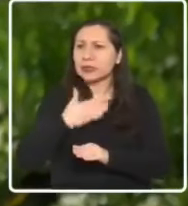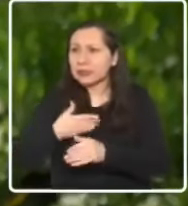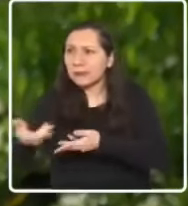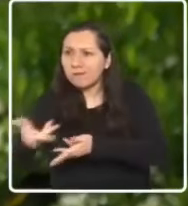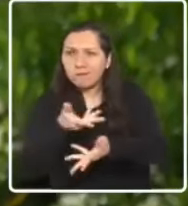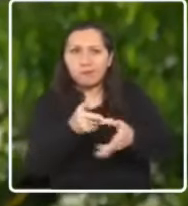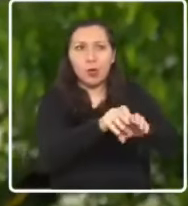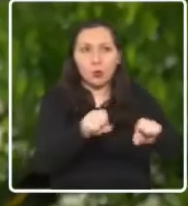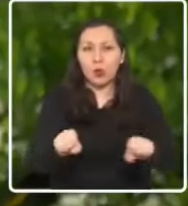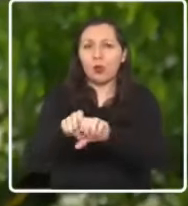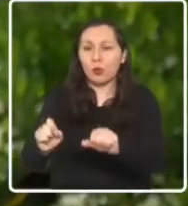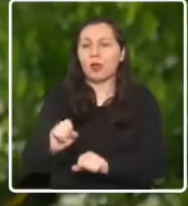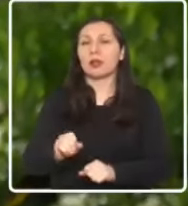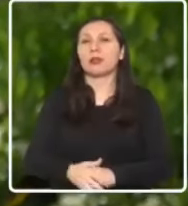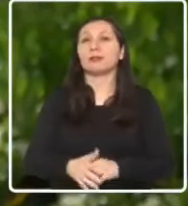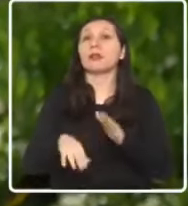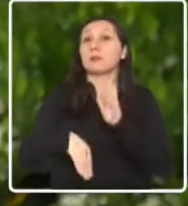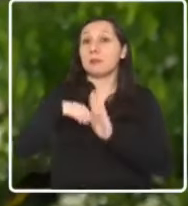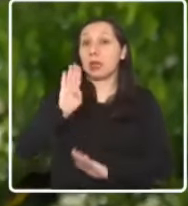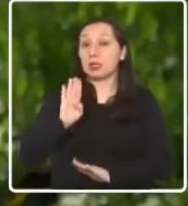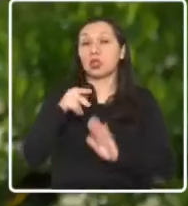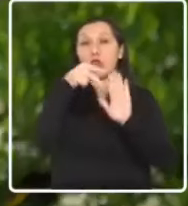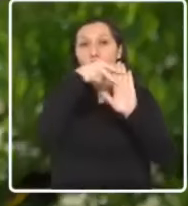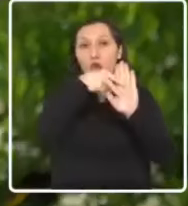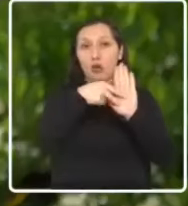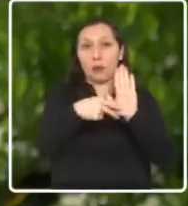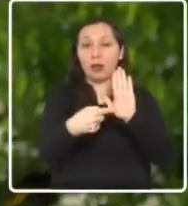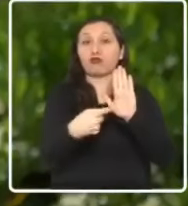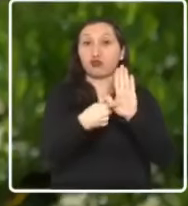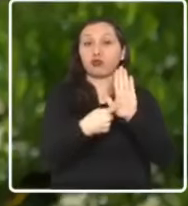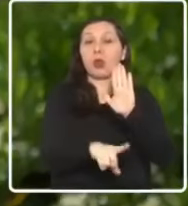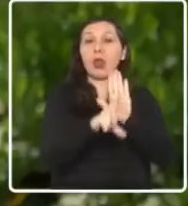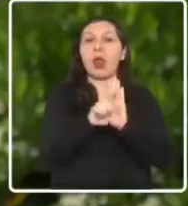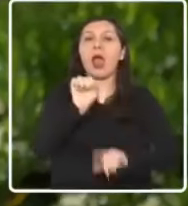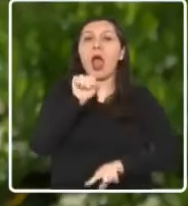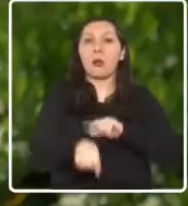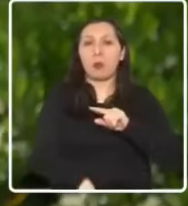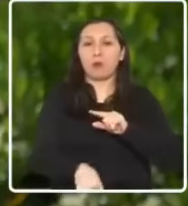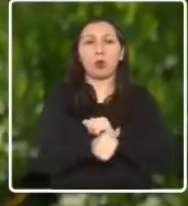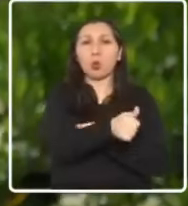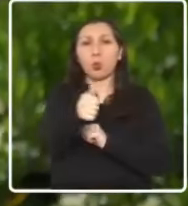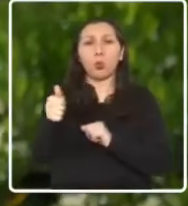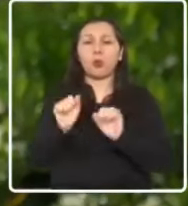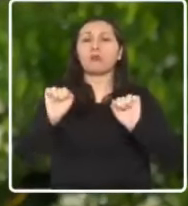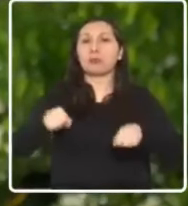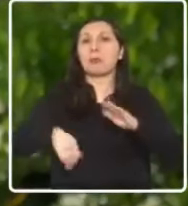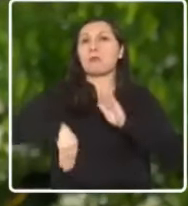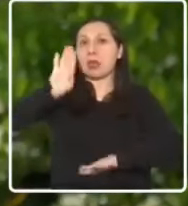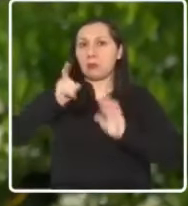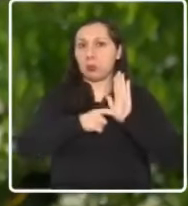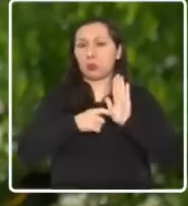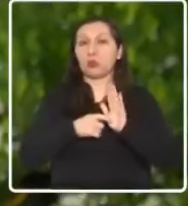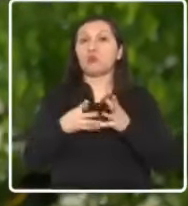acuerdos. Y la gran mayoría de las normas de esta ley fueron aprobadas con votaciones transversales y muy mayoritarias en el